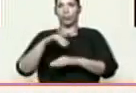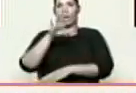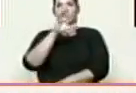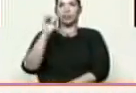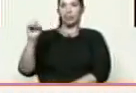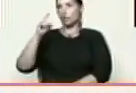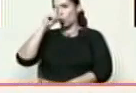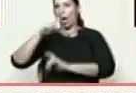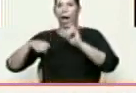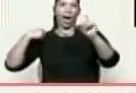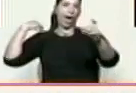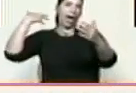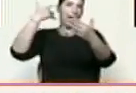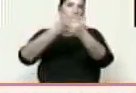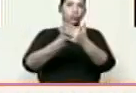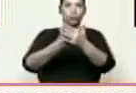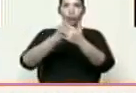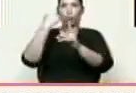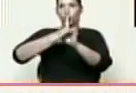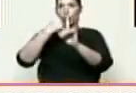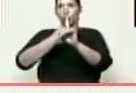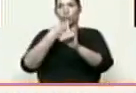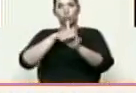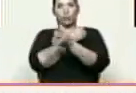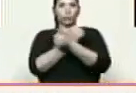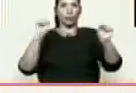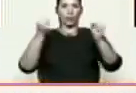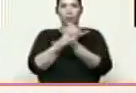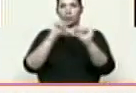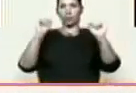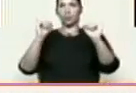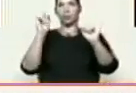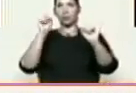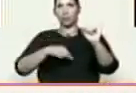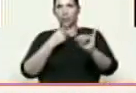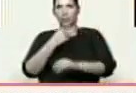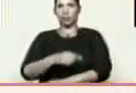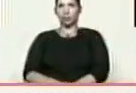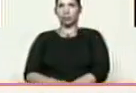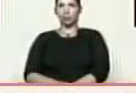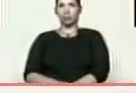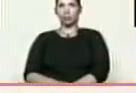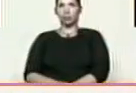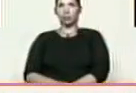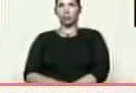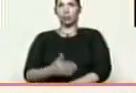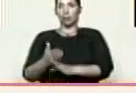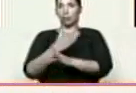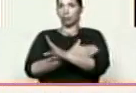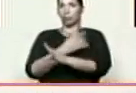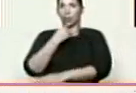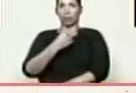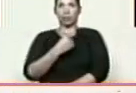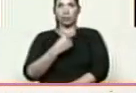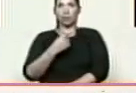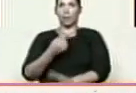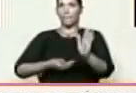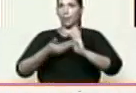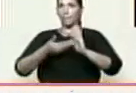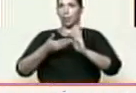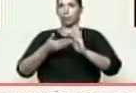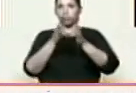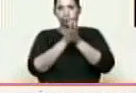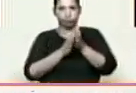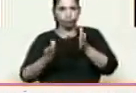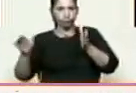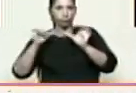lucha por nuestra soberanía e independencia, considerando que tomando en cuenta lo anterior resulta imprescindible dar continuidad al trabajo